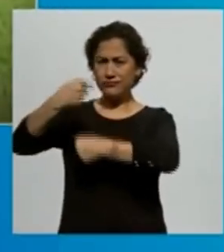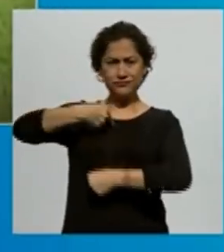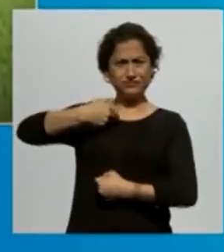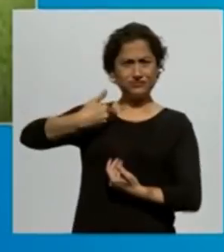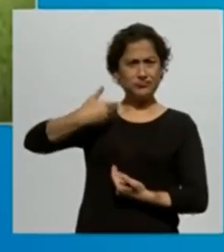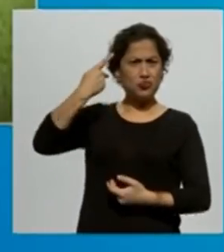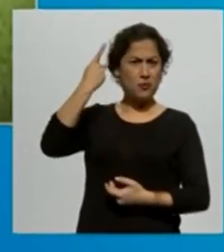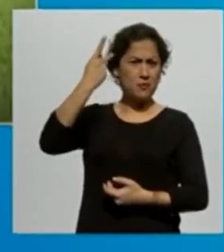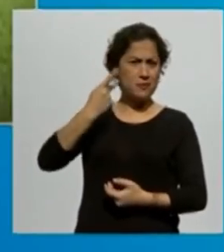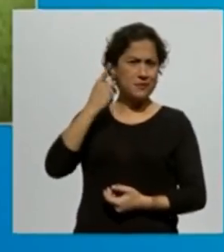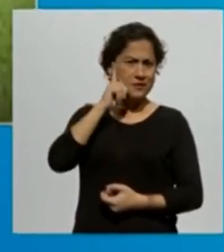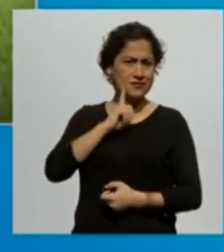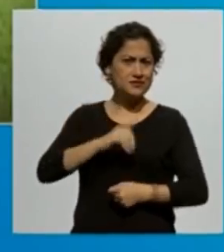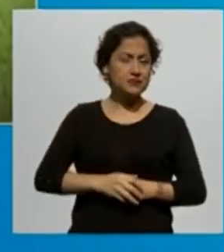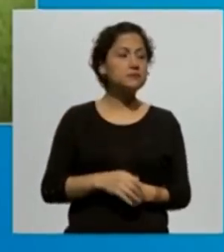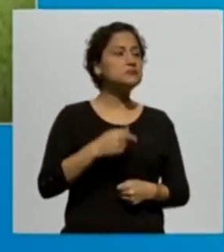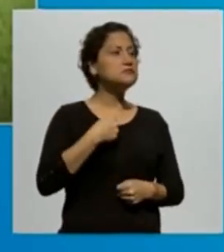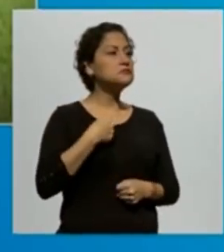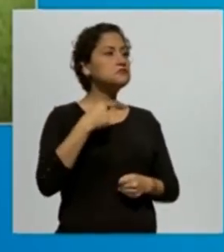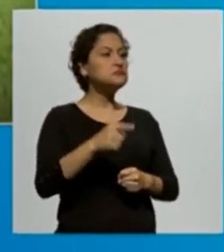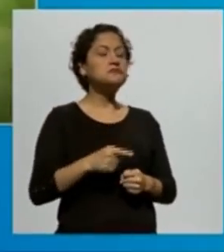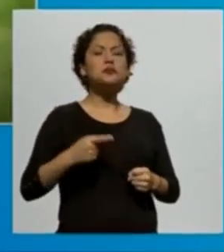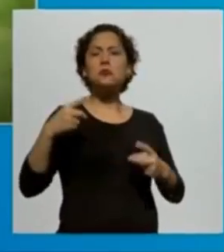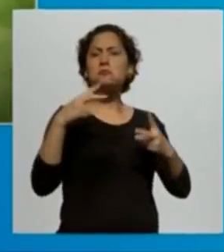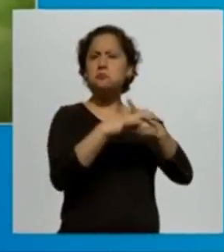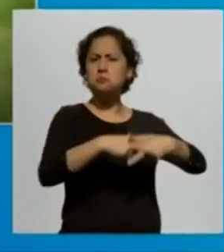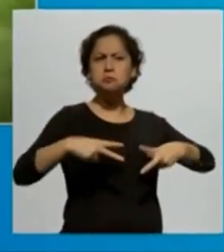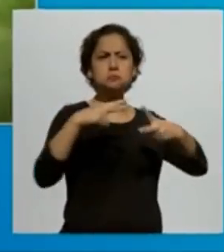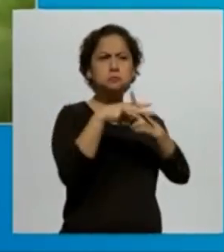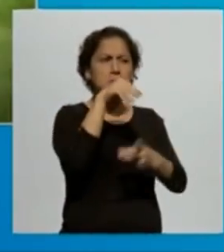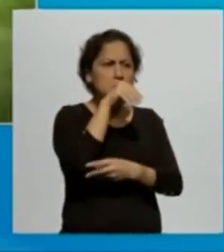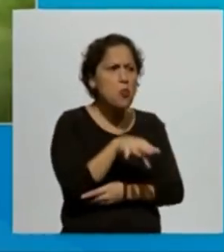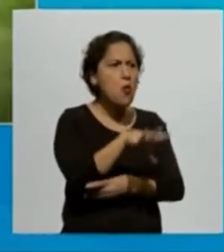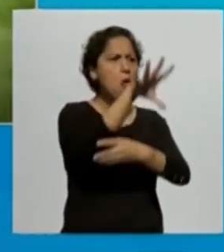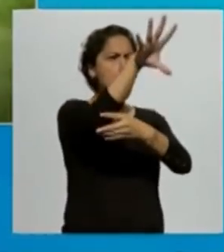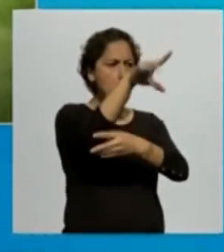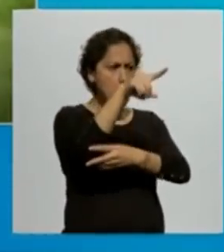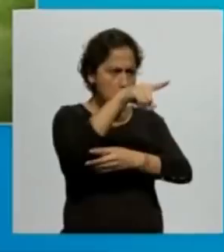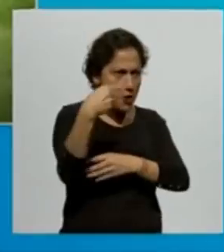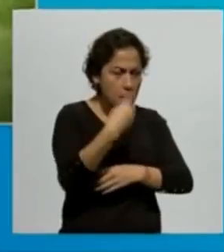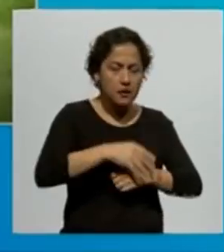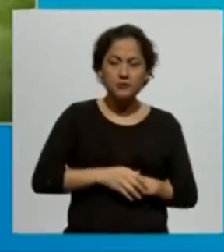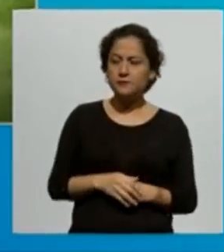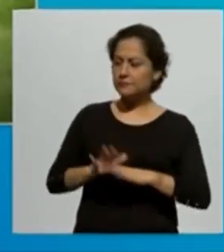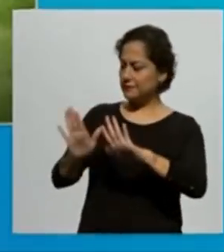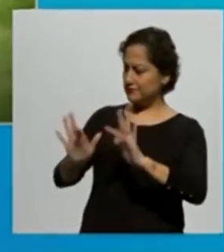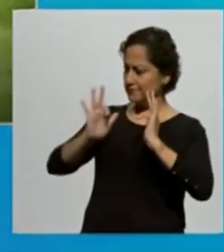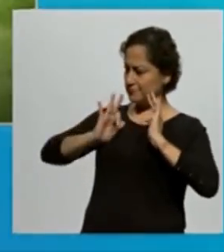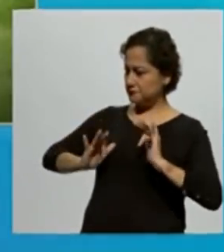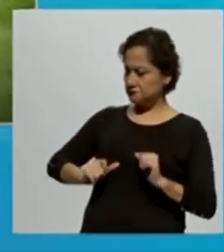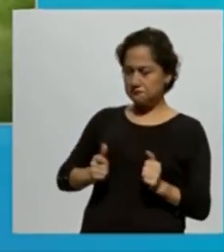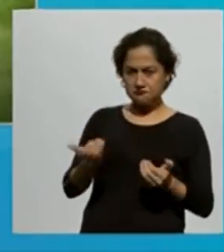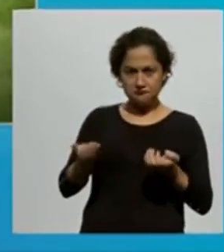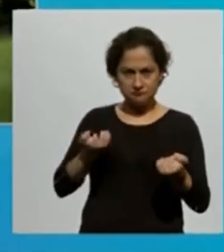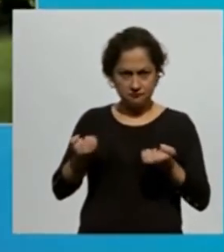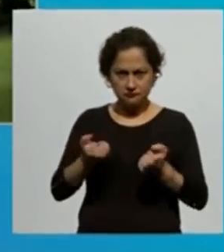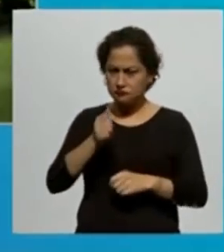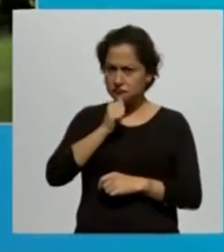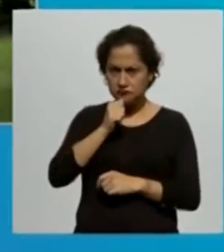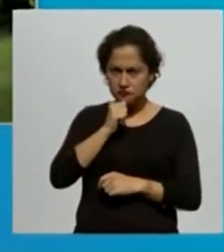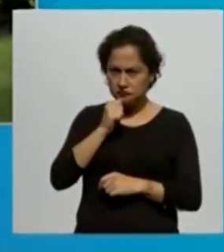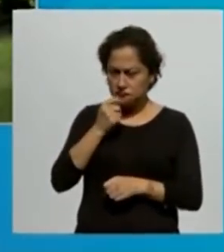contra dragones si hace falta. No estamos ensayando todavía, Alterio. ¿Ah, no? No.